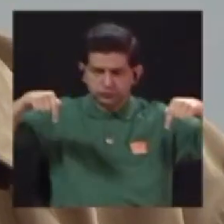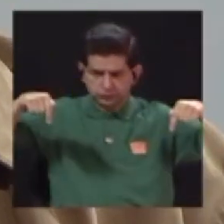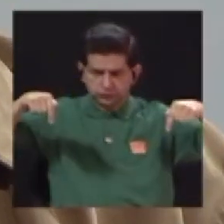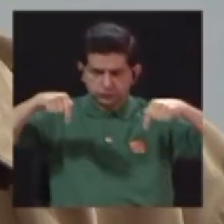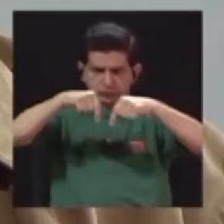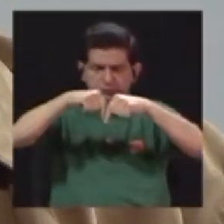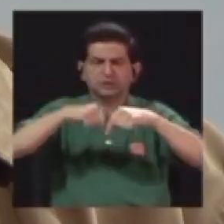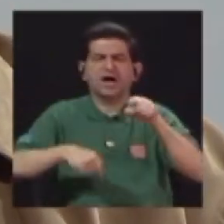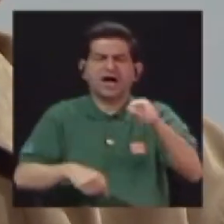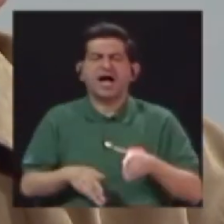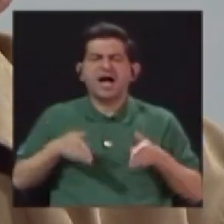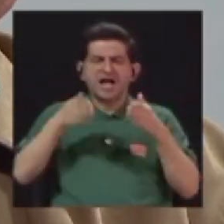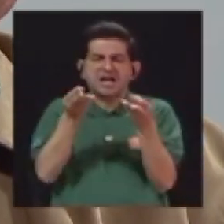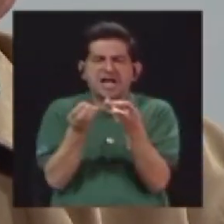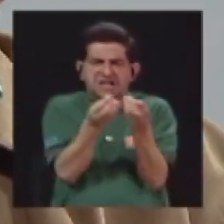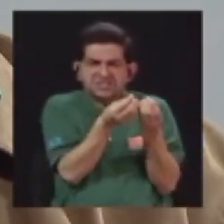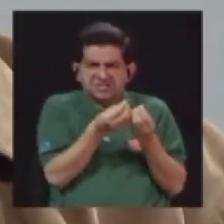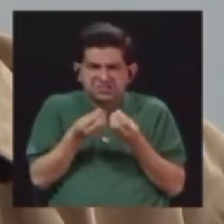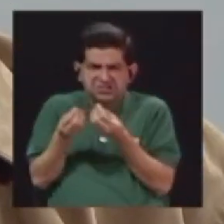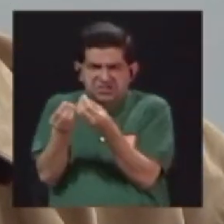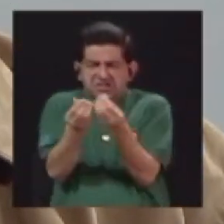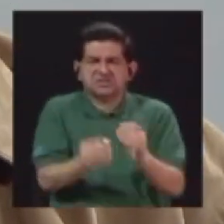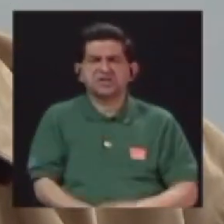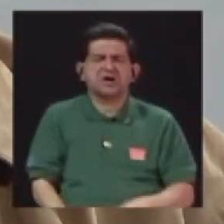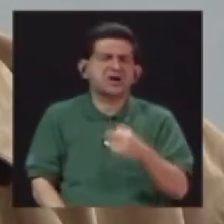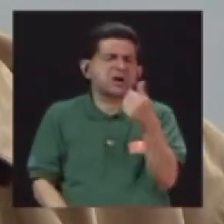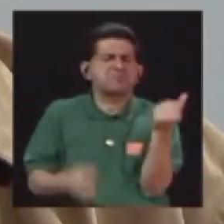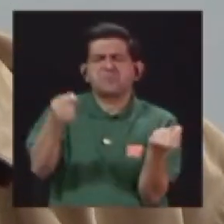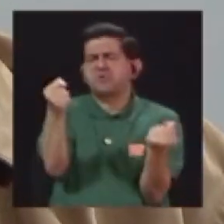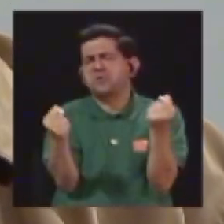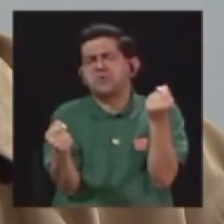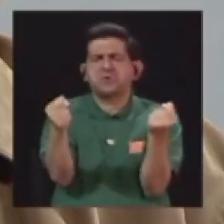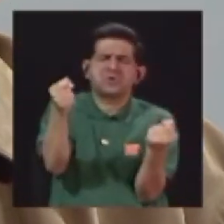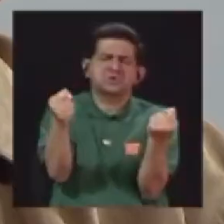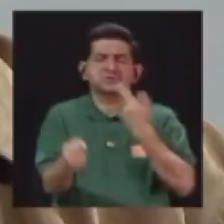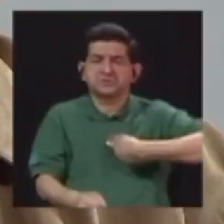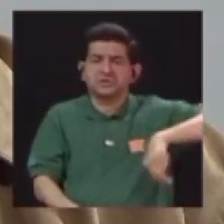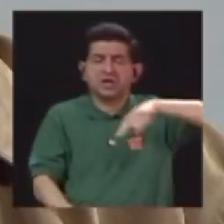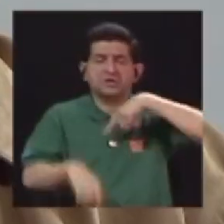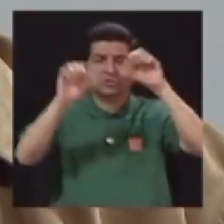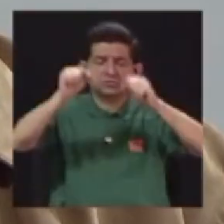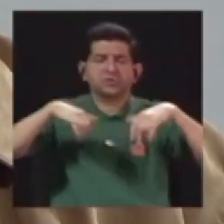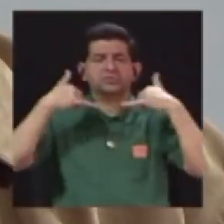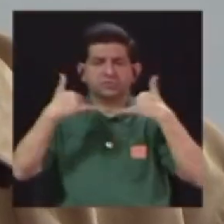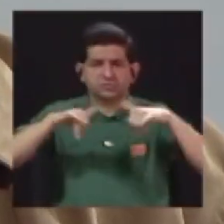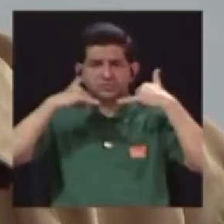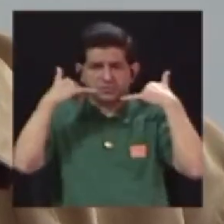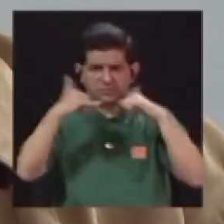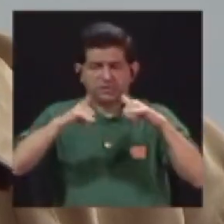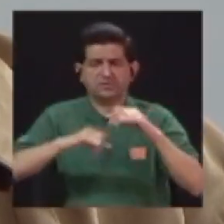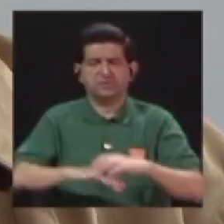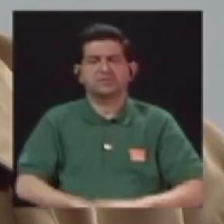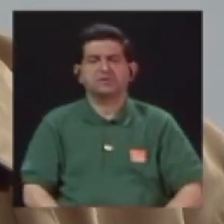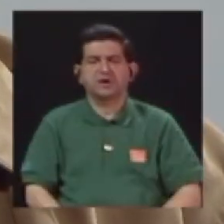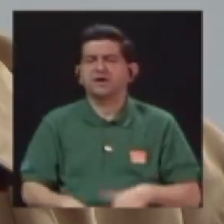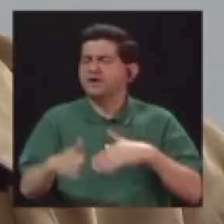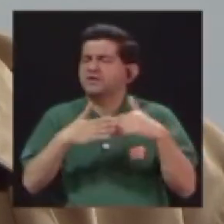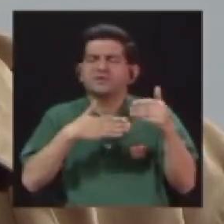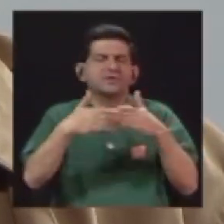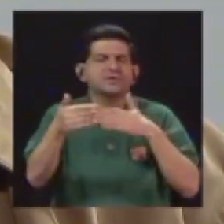las calles, ¿verdad? Había muy pocos vehículos, ¿verdad? Nosotros podíamos jugar en